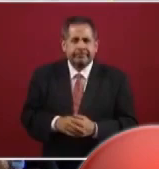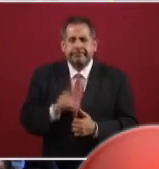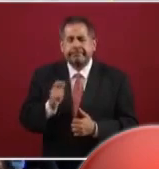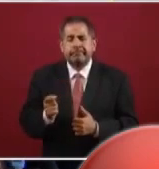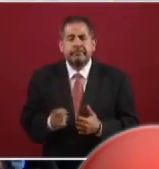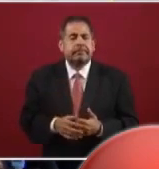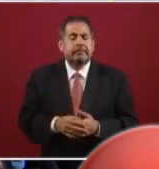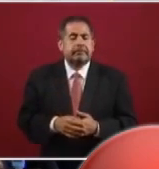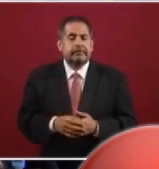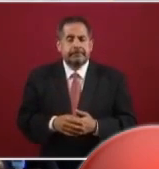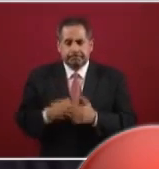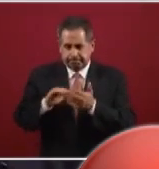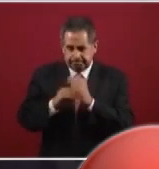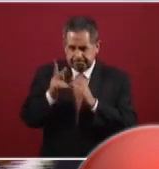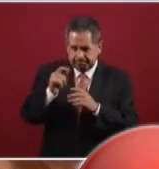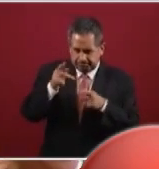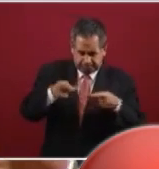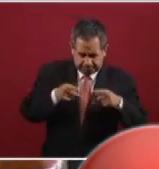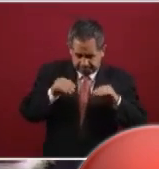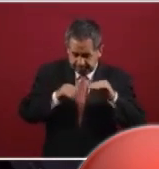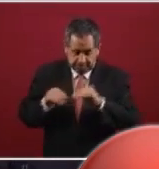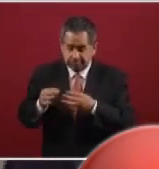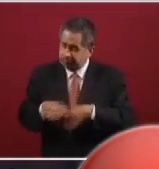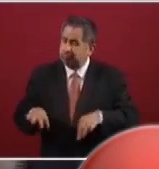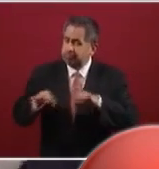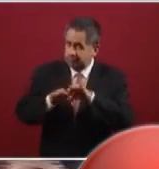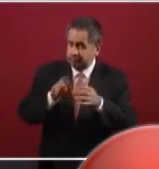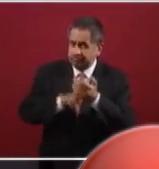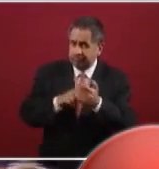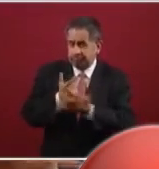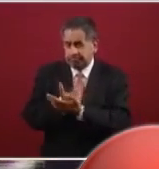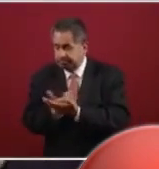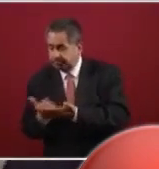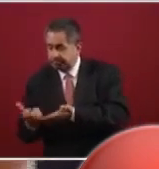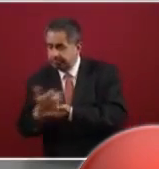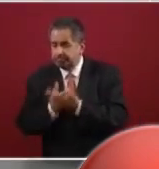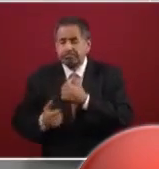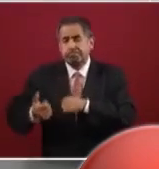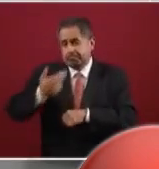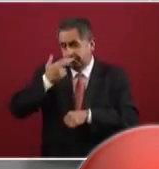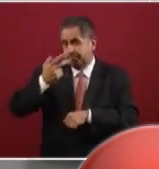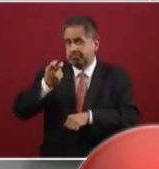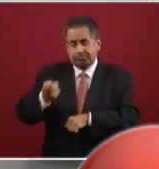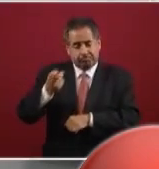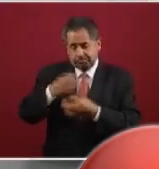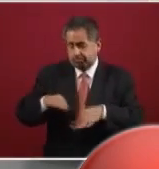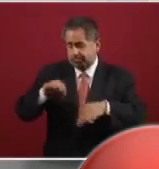algo estratégico para nosotros el que mejoren los salarios de los trabajadores.